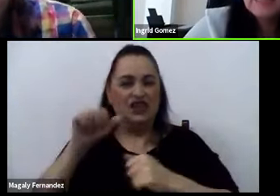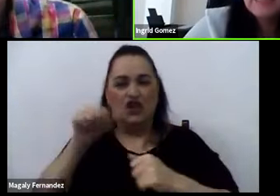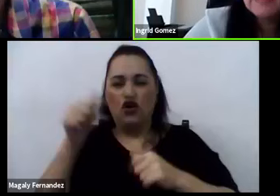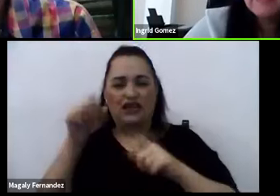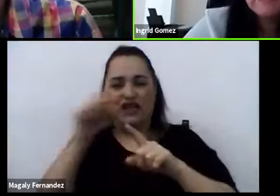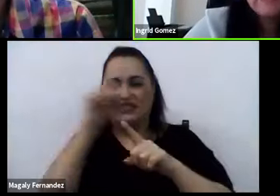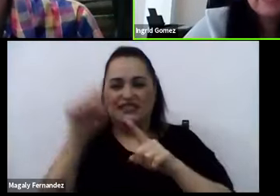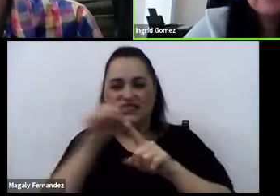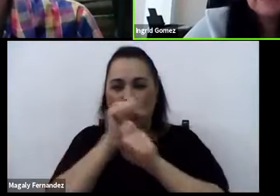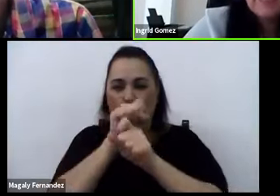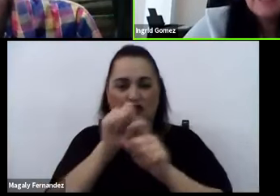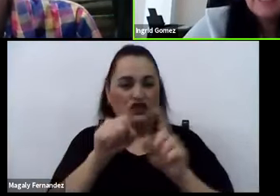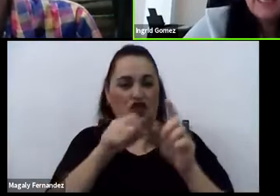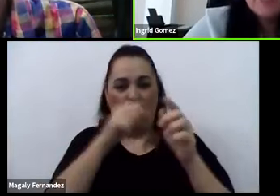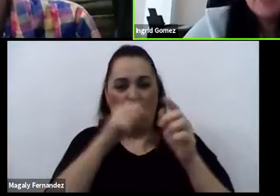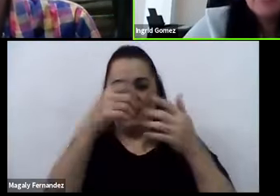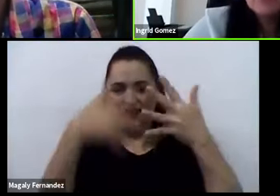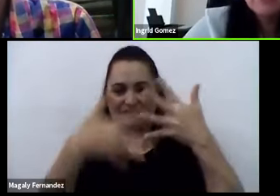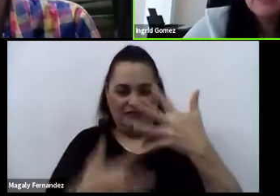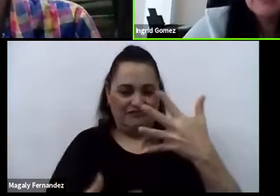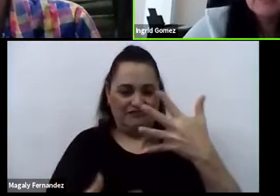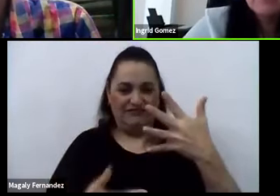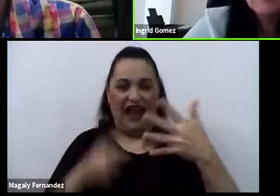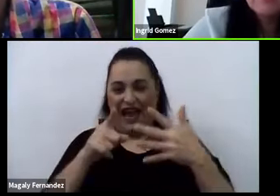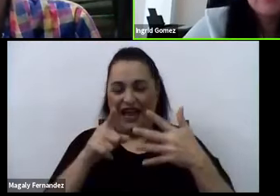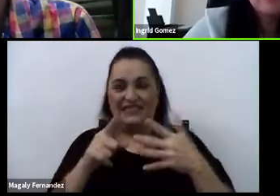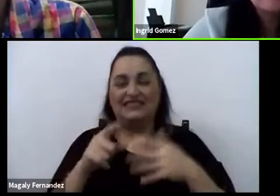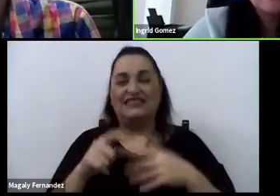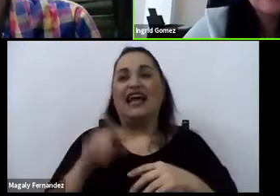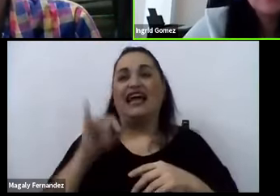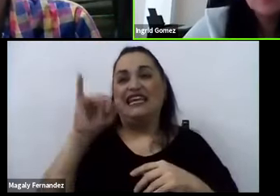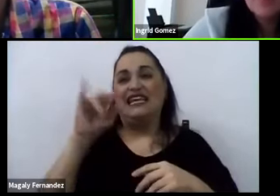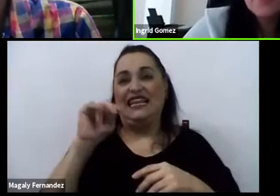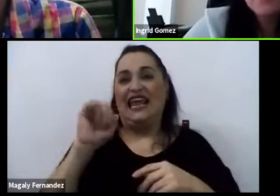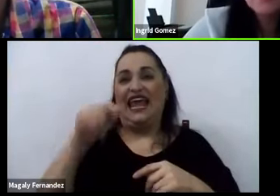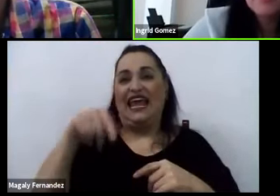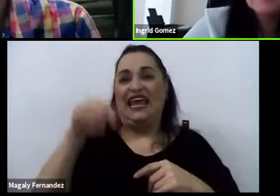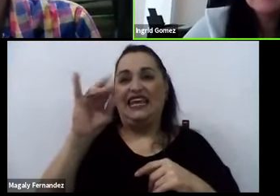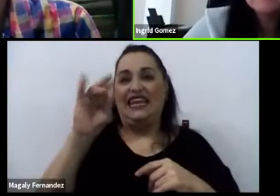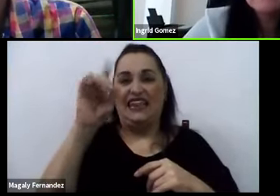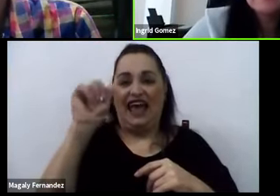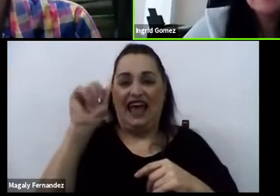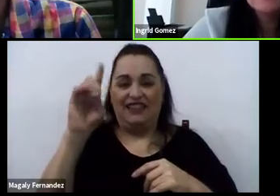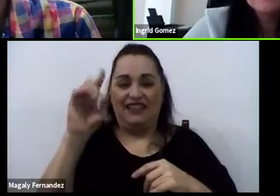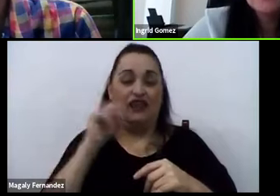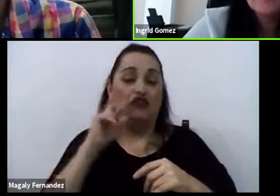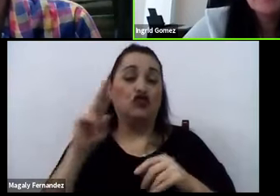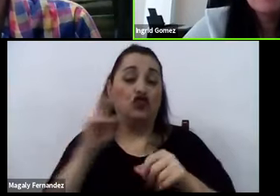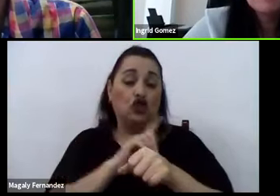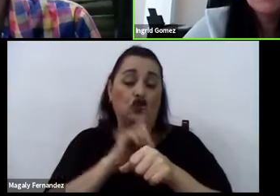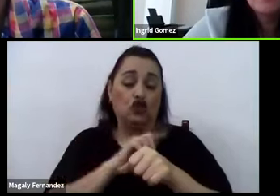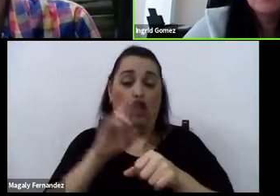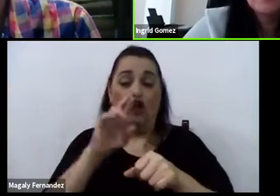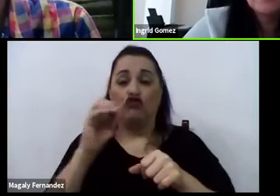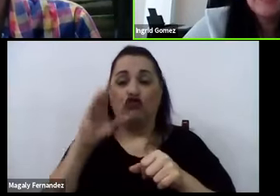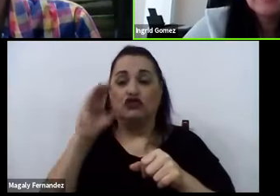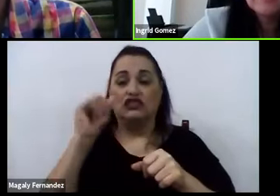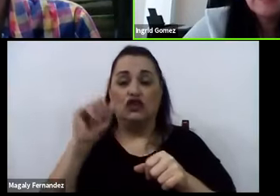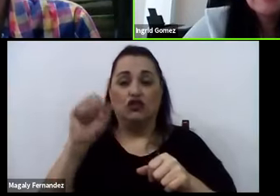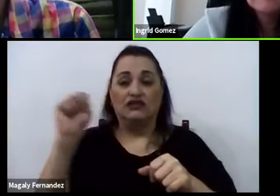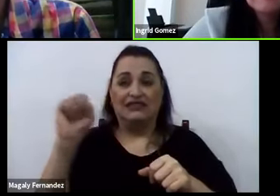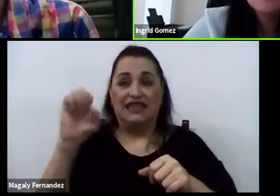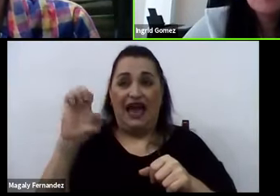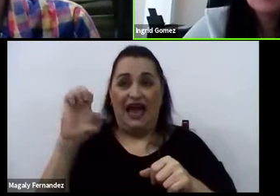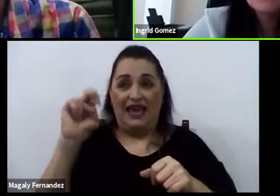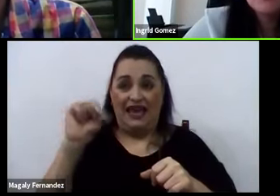abonan a estas inequidades. Hay una pregunta también de la doctora Rocío Sáenz, dice, en relación a la medición de